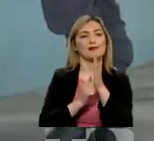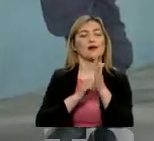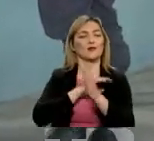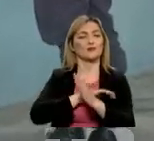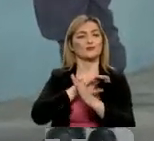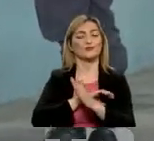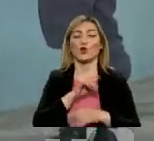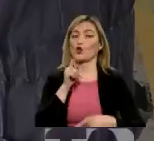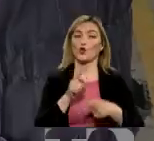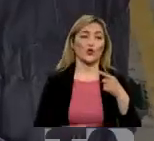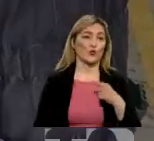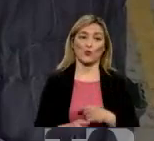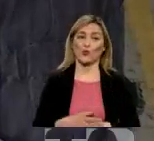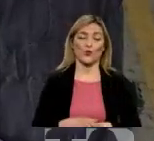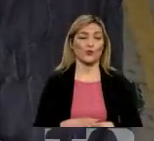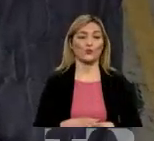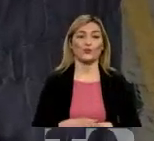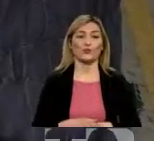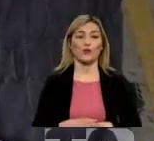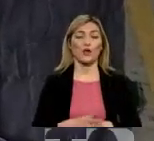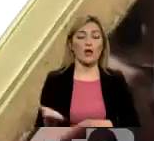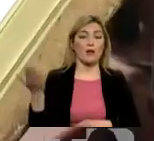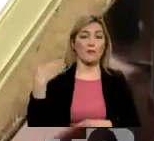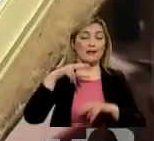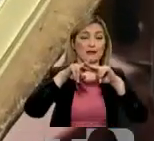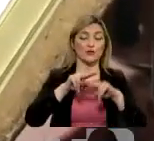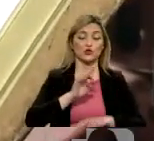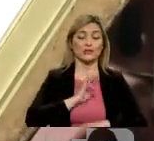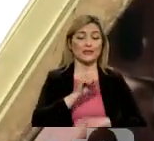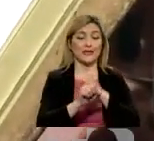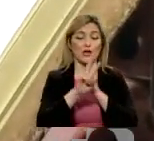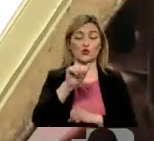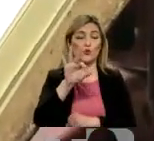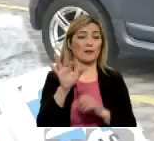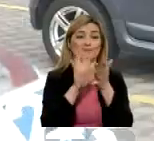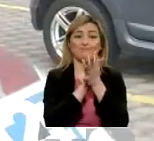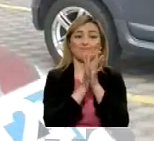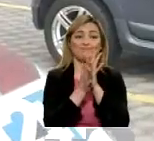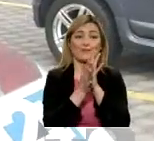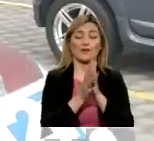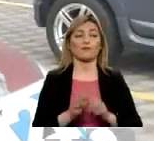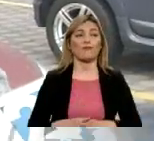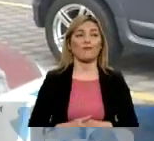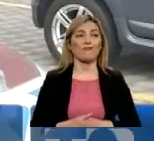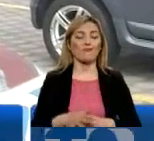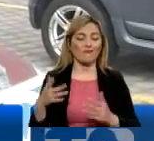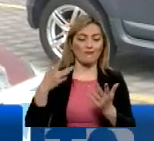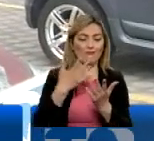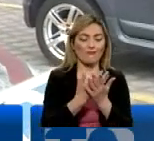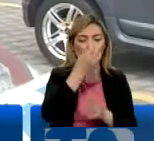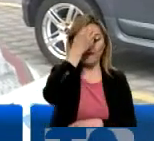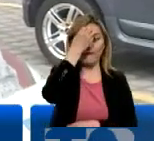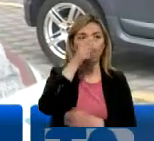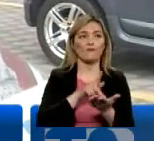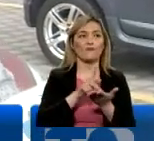tránsito pero no se lo permitieron porque no contaba con la revisión técnica de 2019 ahora me voy a acercar a